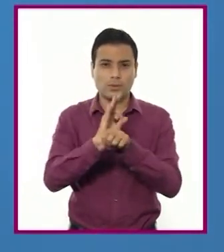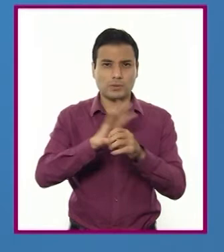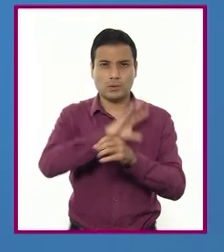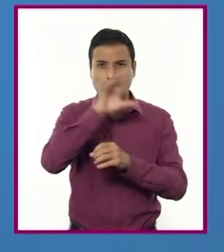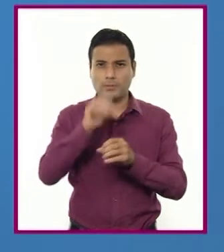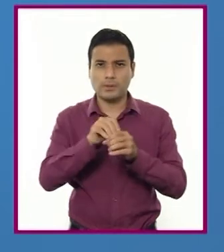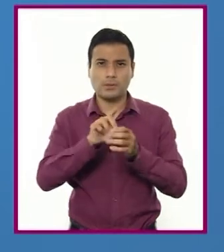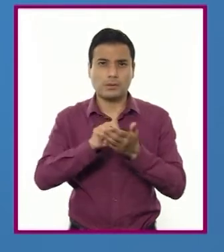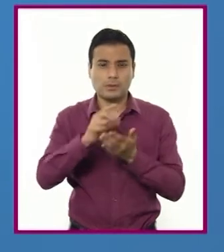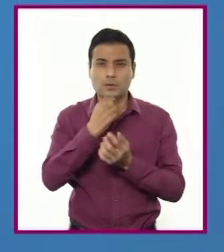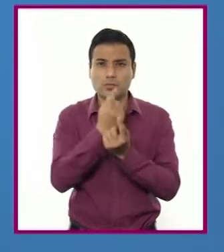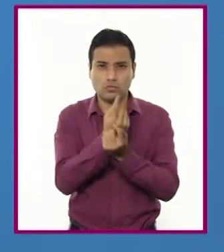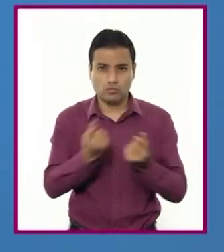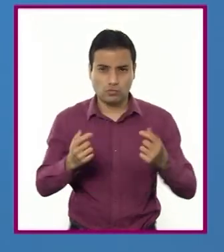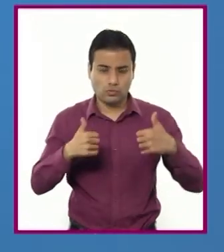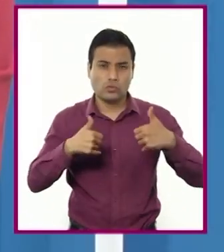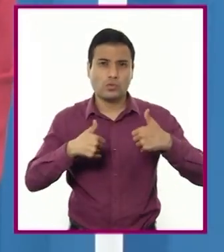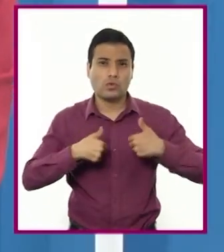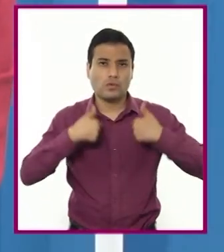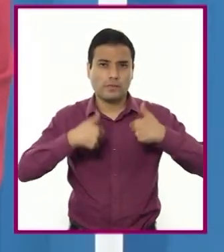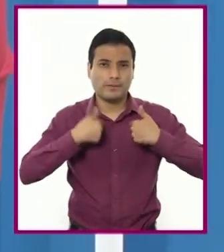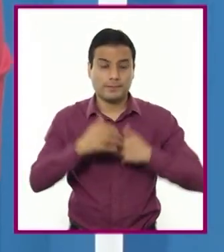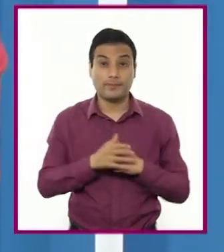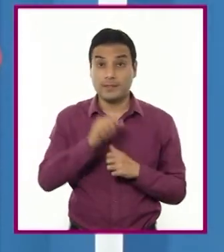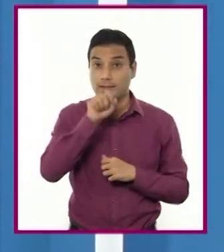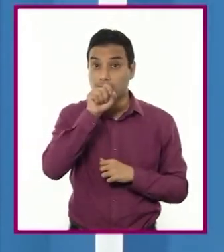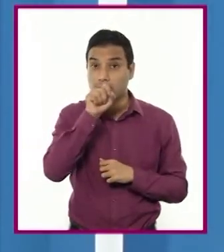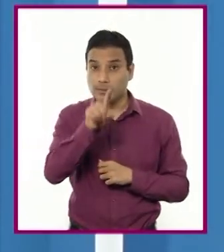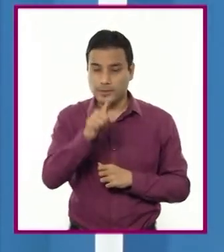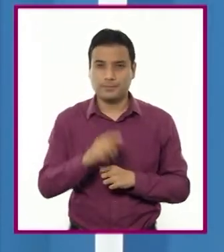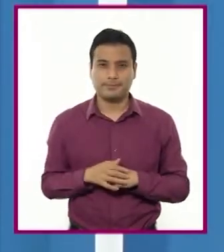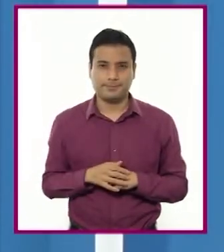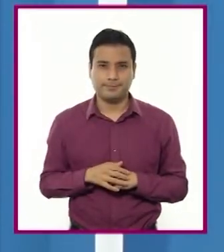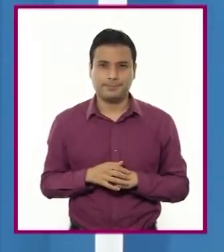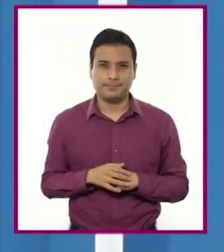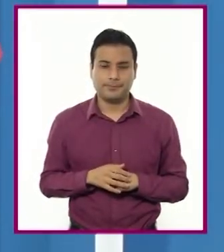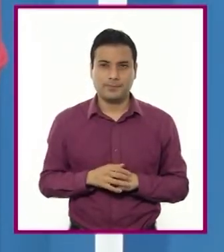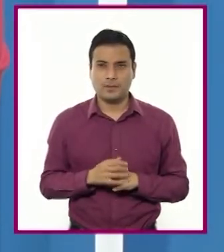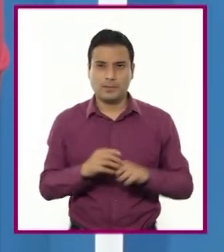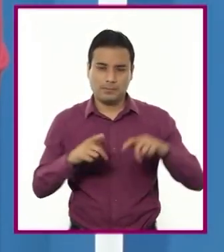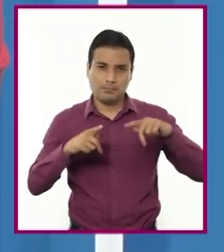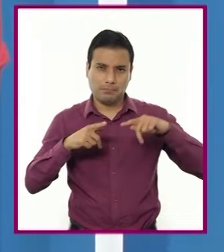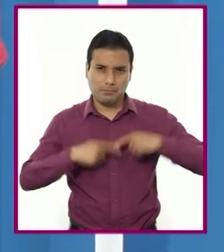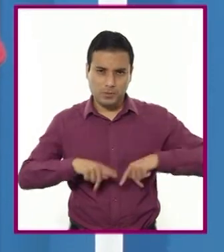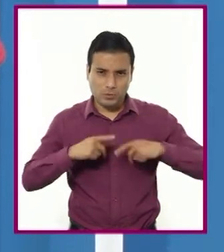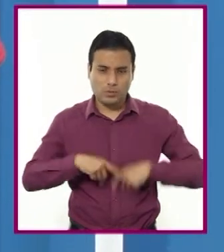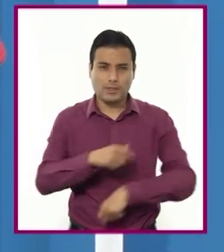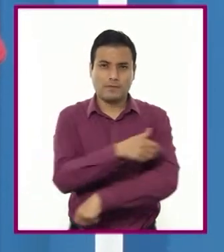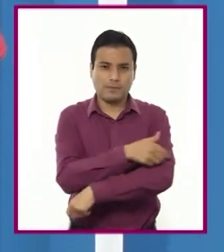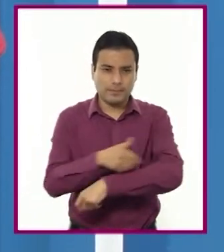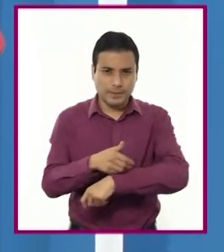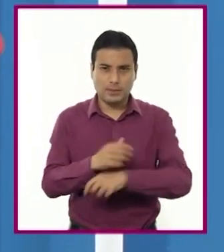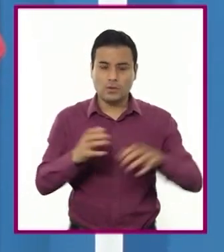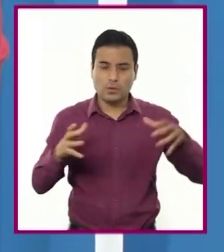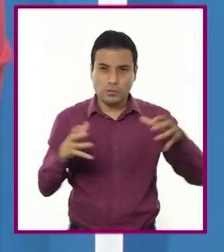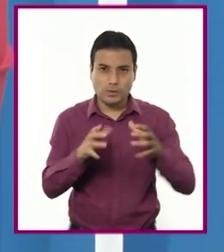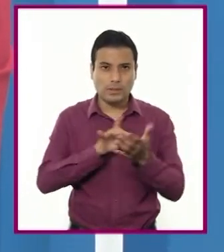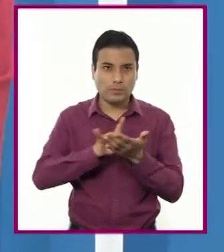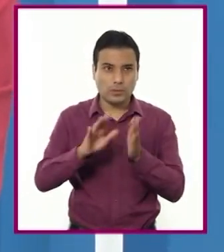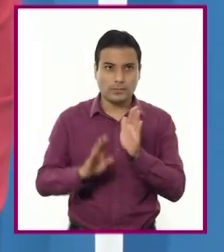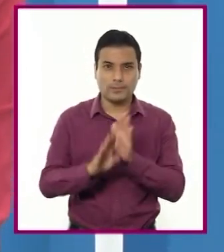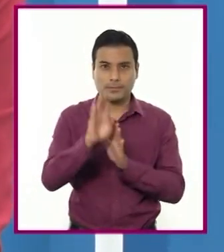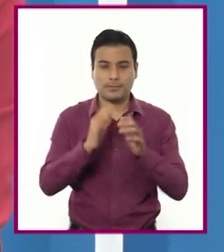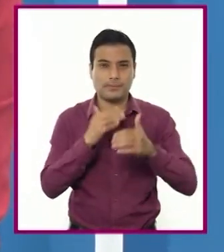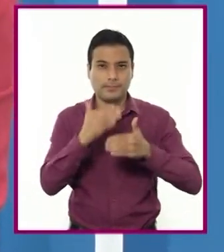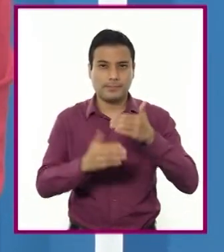las niñas, niños y adolescentes, así como del desarrollo integral del individuo, de la familia y de la comunidad,